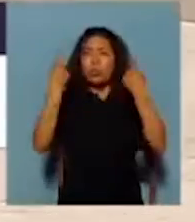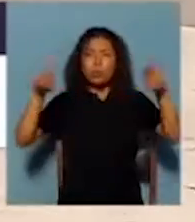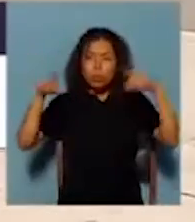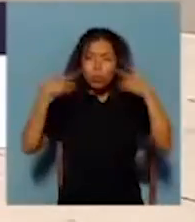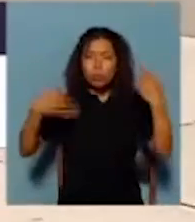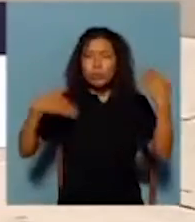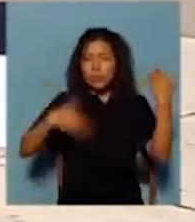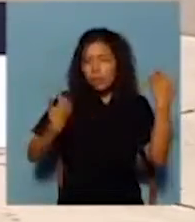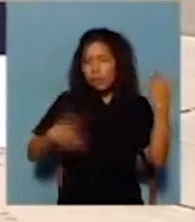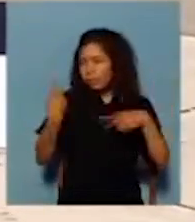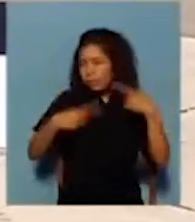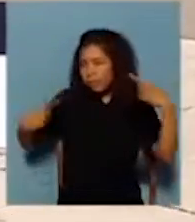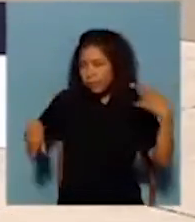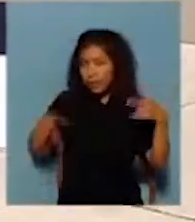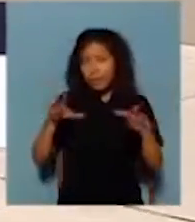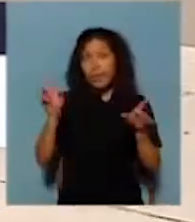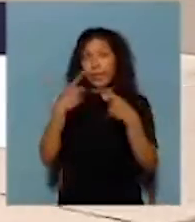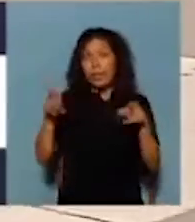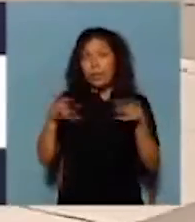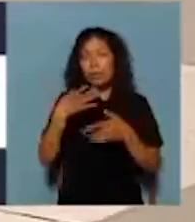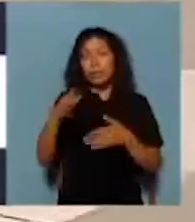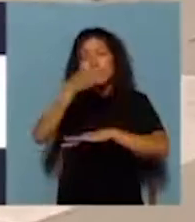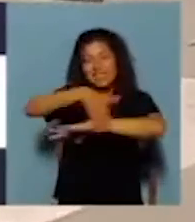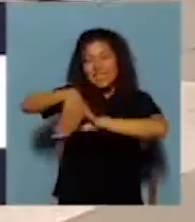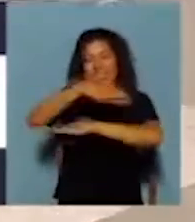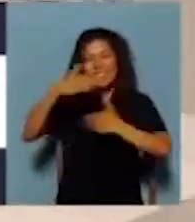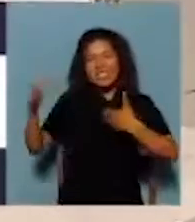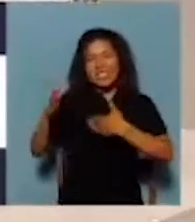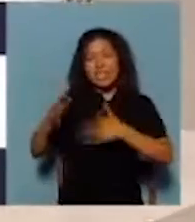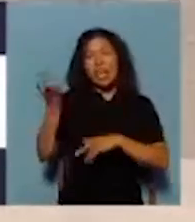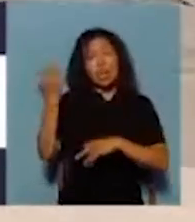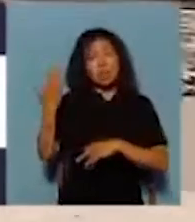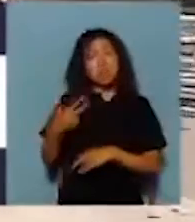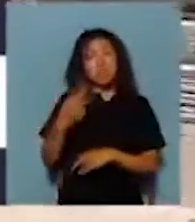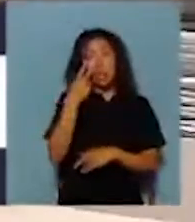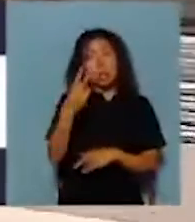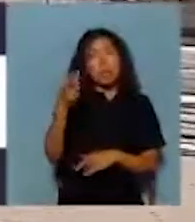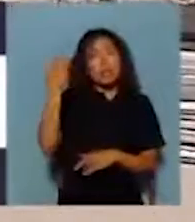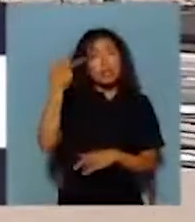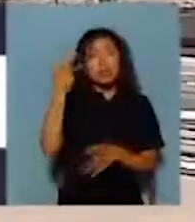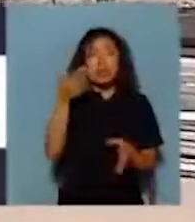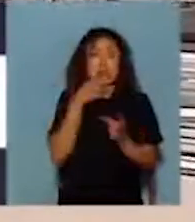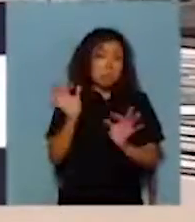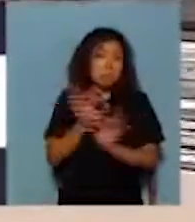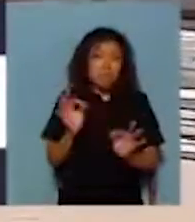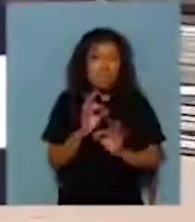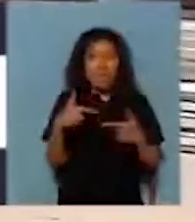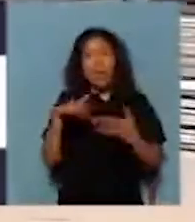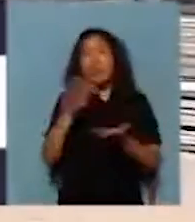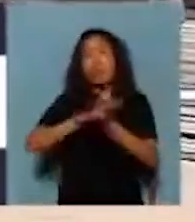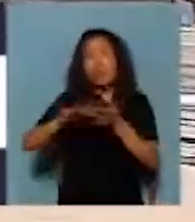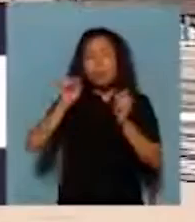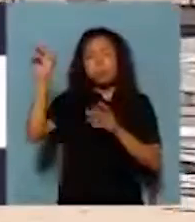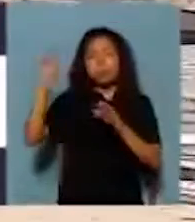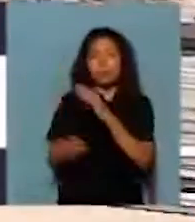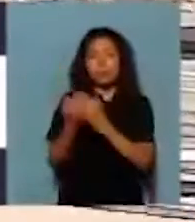jujeños. Está en la calle, digamos. Exacto, lo que es la calle. Y eso no lo ocupamos en la edición anterior. Es decir, que es mucho más grande y tomamos parte de los full